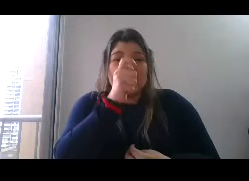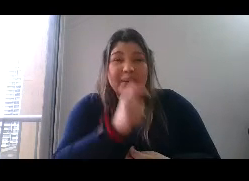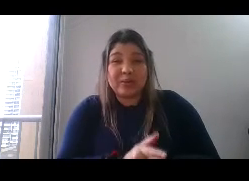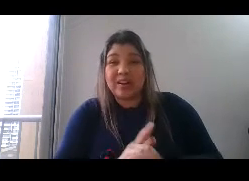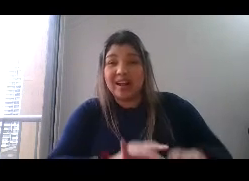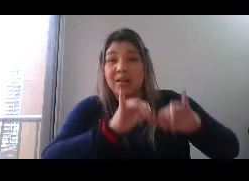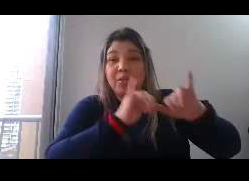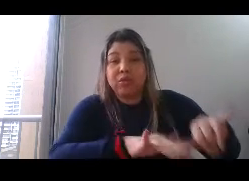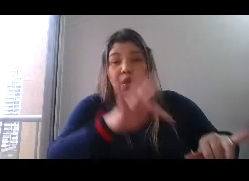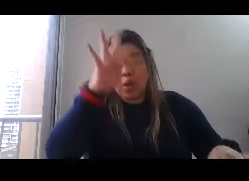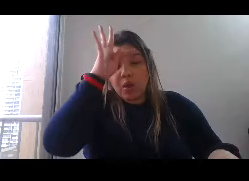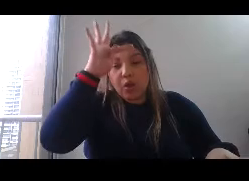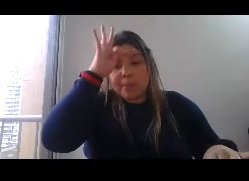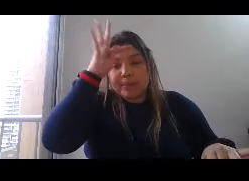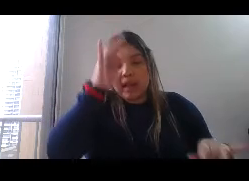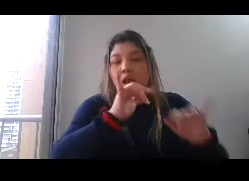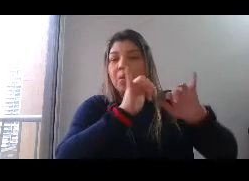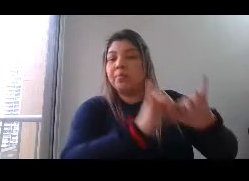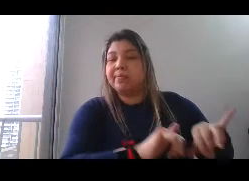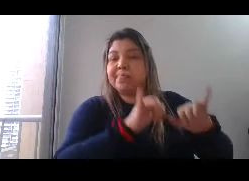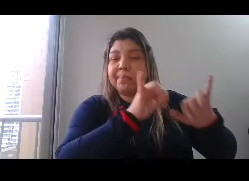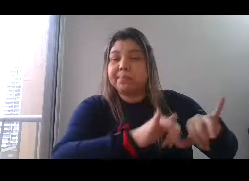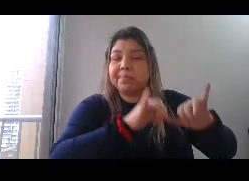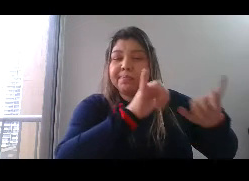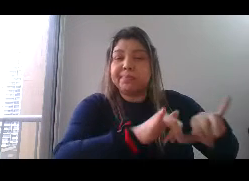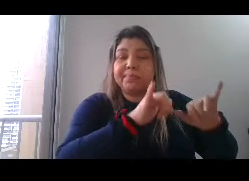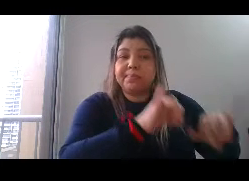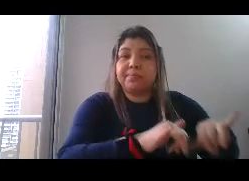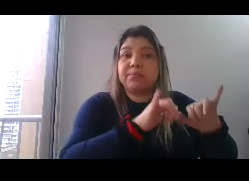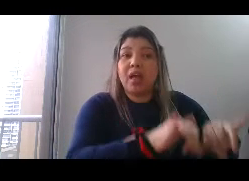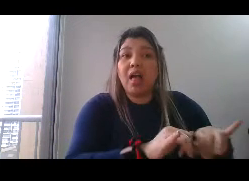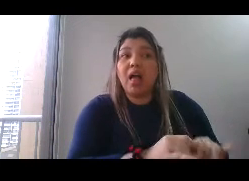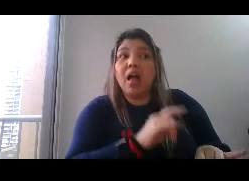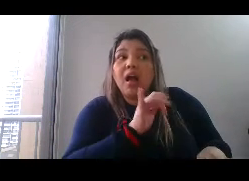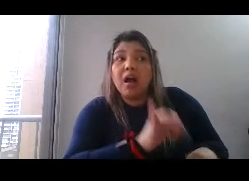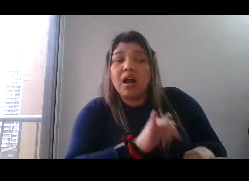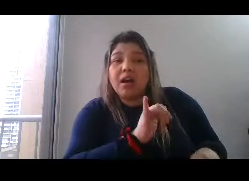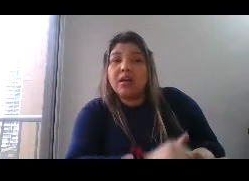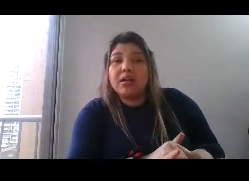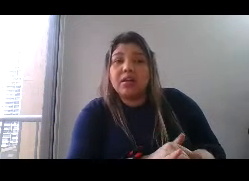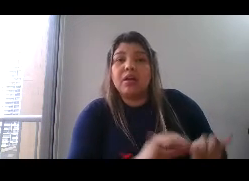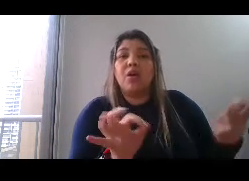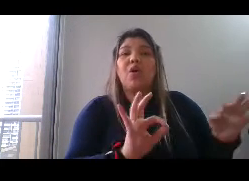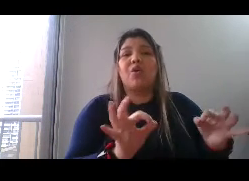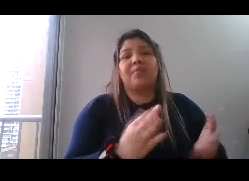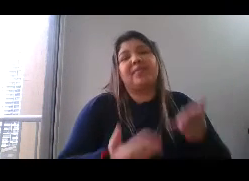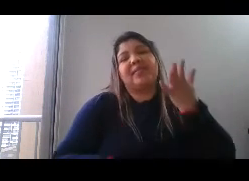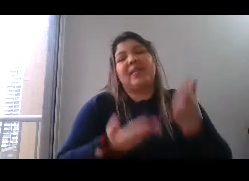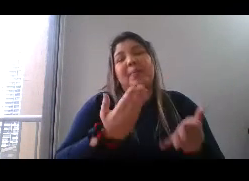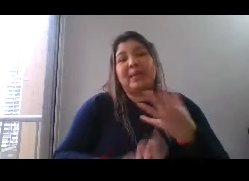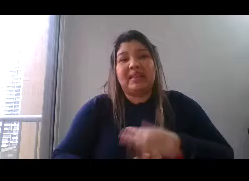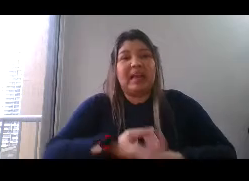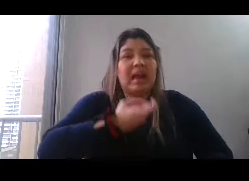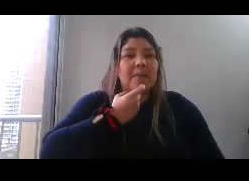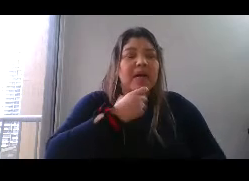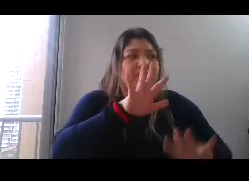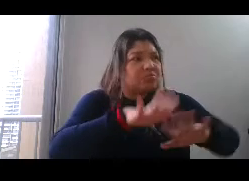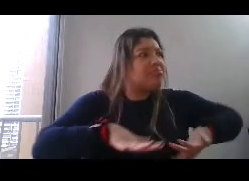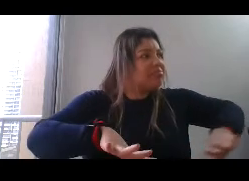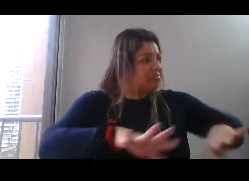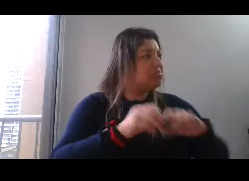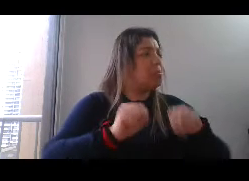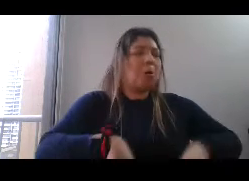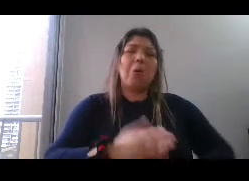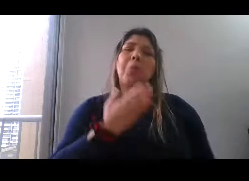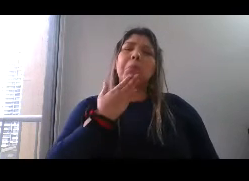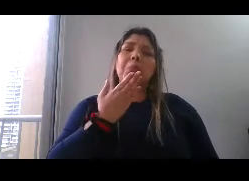que tiene definida la institución de salud, y depende también del nivel de atención y la capacidad instalada que tenga la institución de